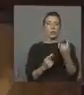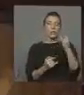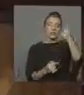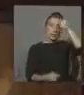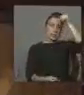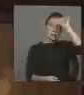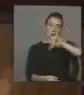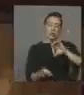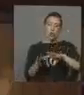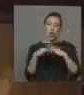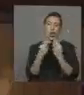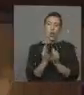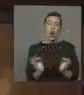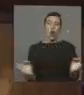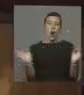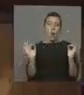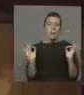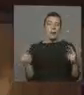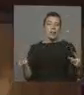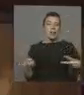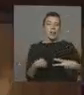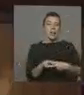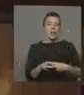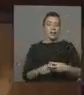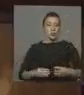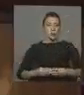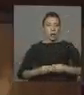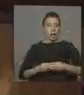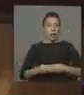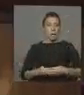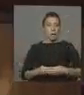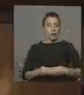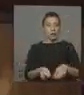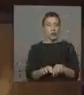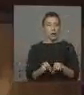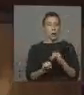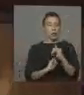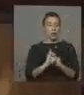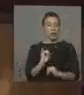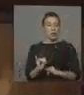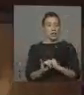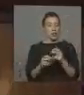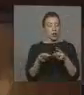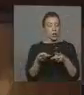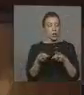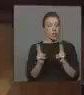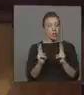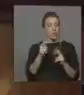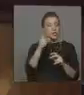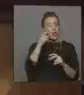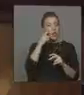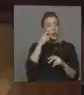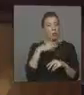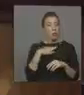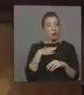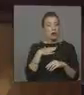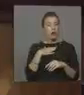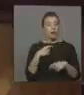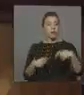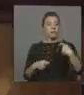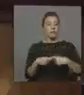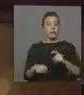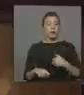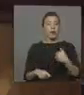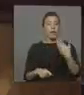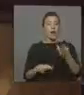penalización absoluta de la interrupción del embarazo. De conformidad al derecho internacional de los derechos humanos, la denegación de